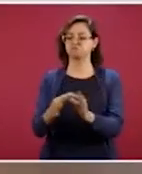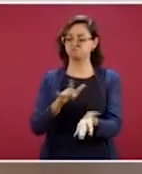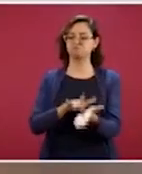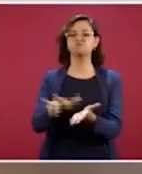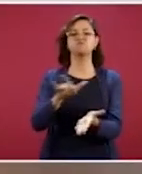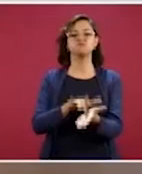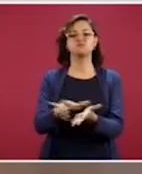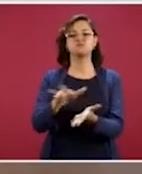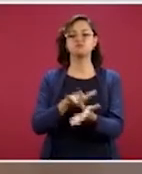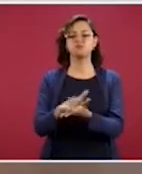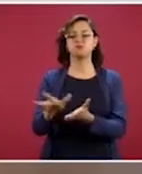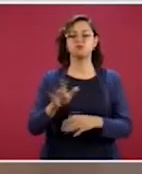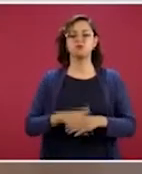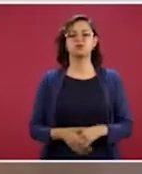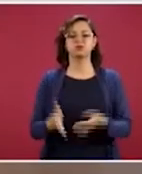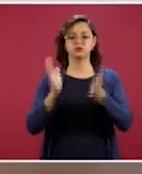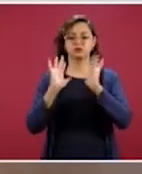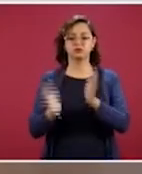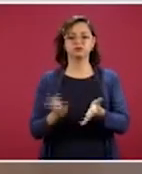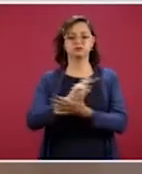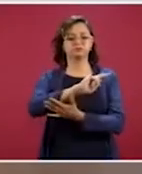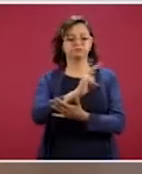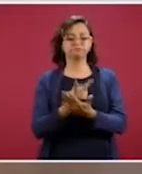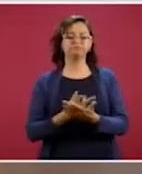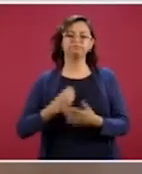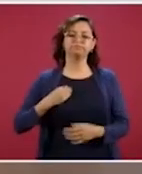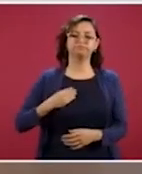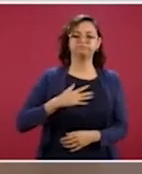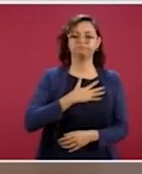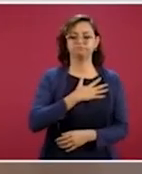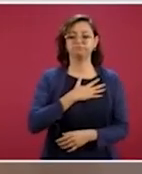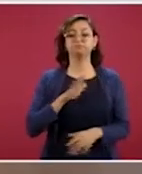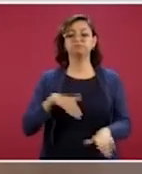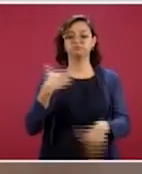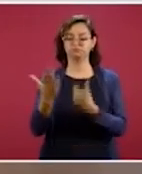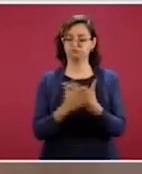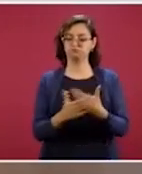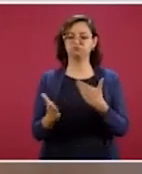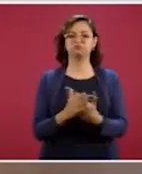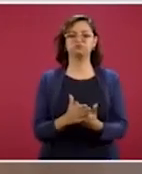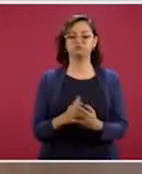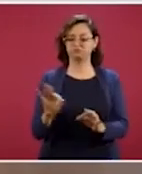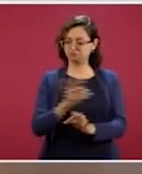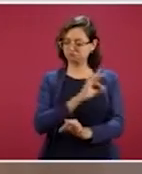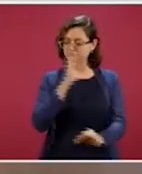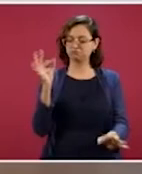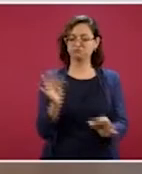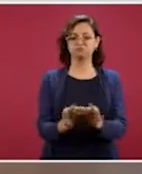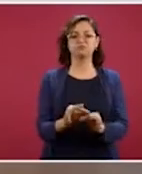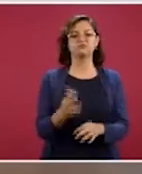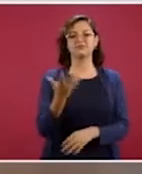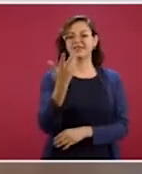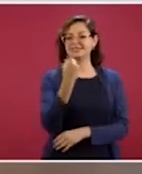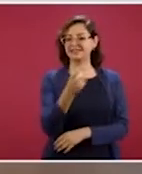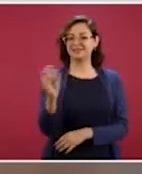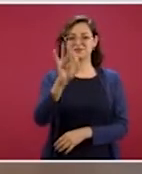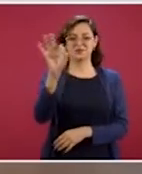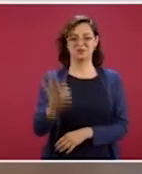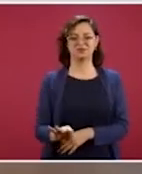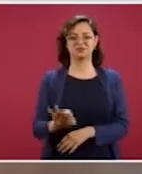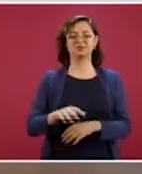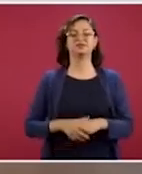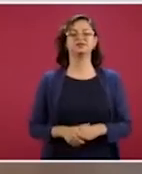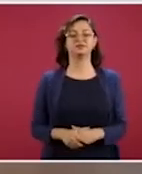apoyos, programas de bienestar. Y pronto van a ser las 10 casas